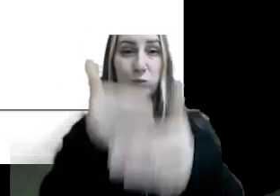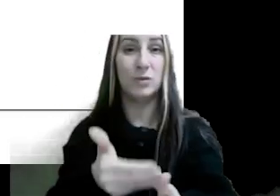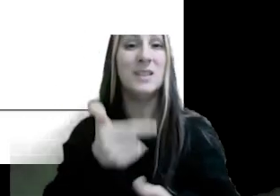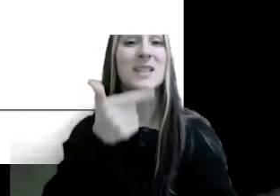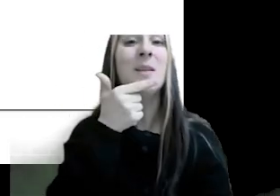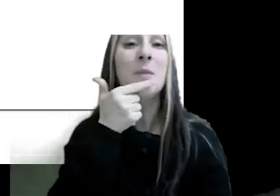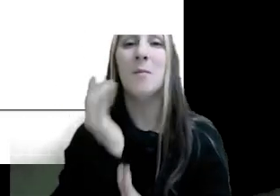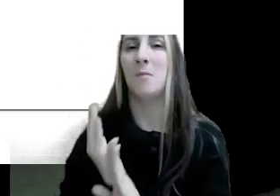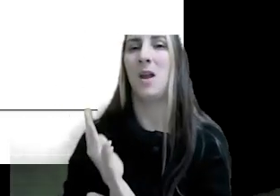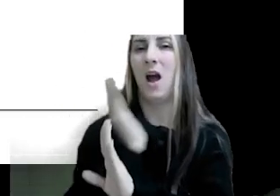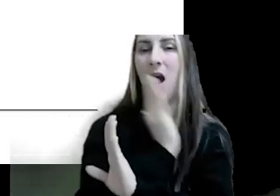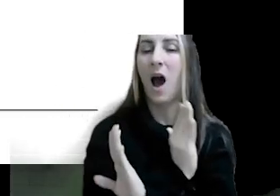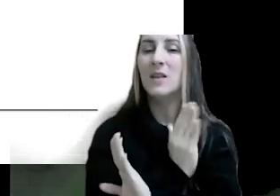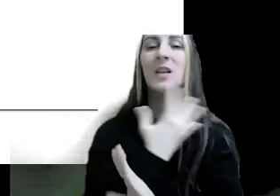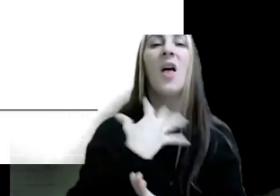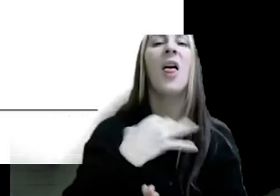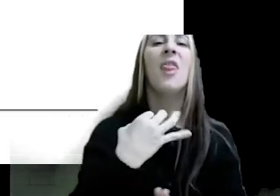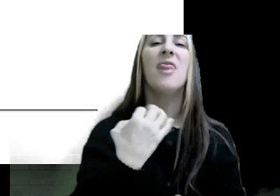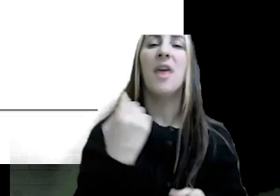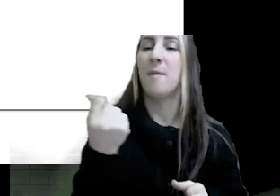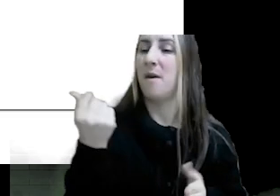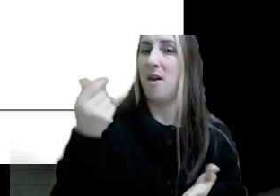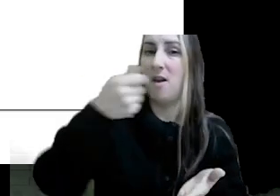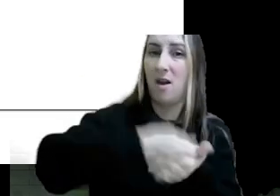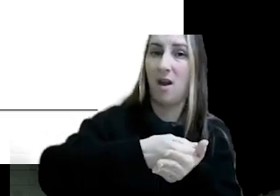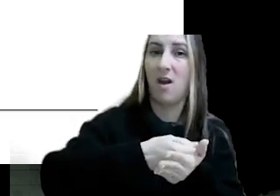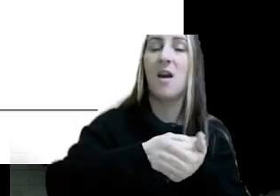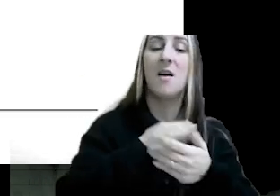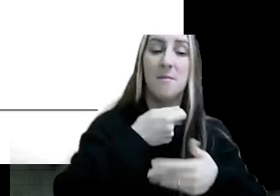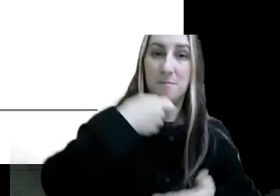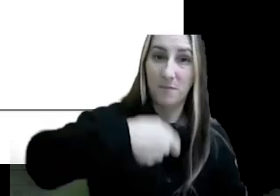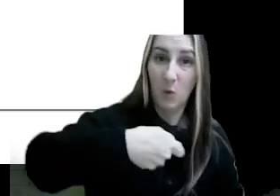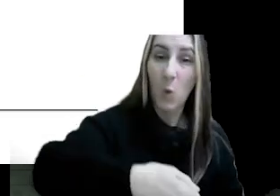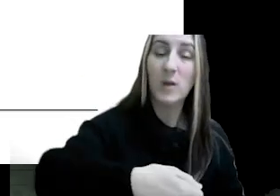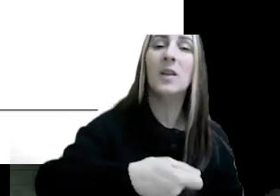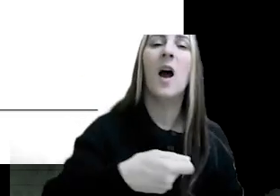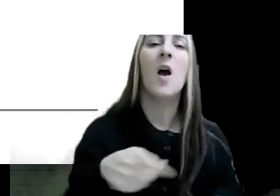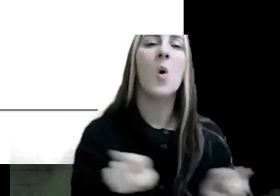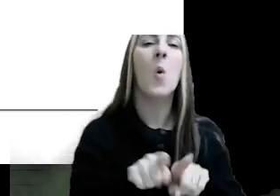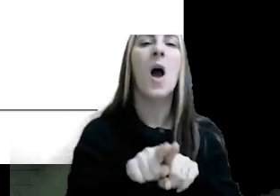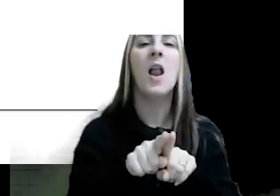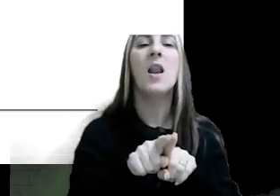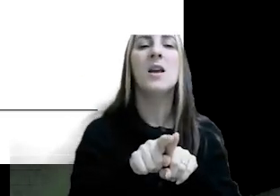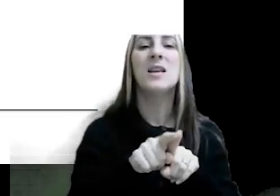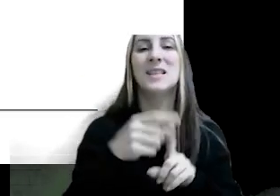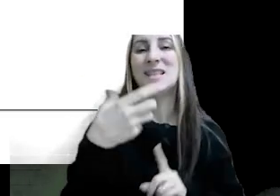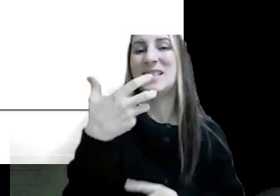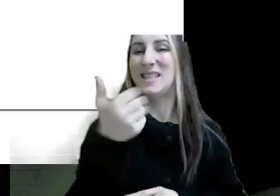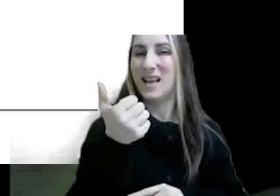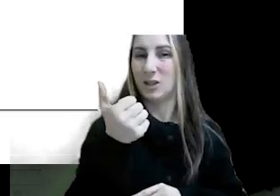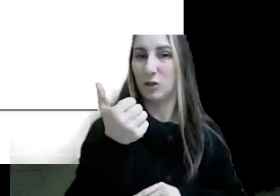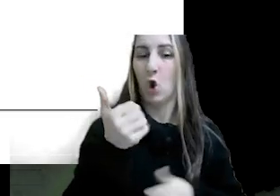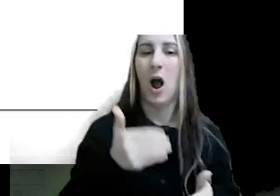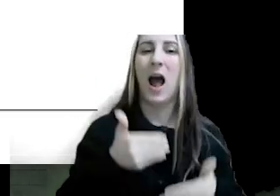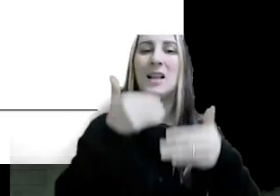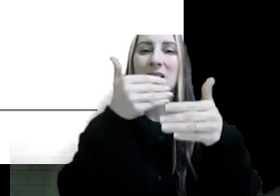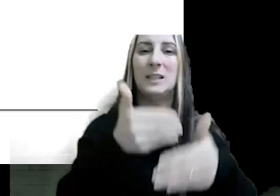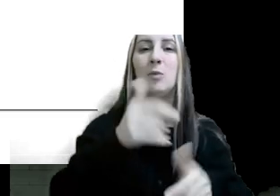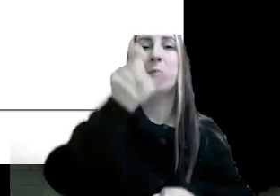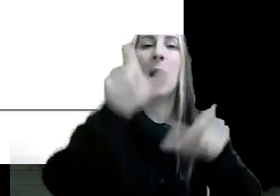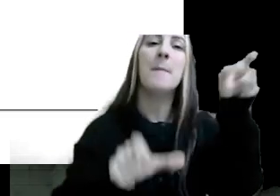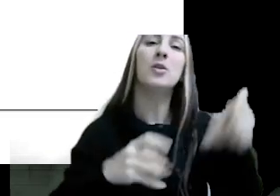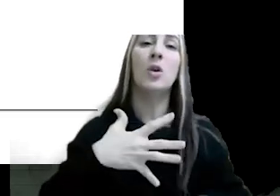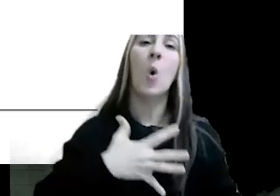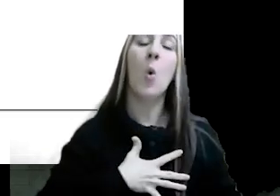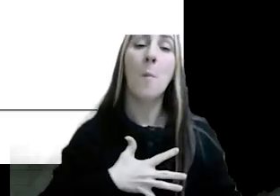ingresar un importe a cuenta que es equivalente a un sexto anticipo para personas humanas